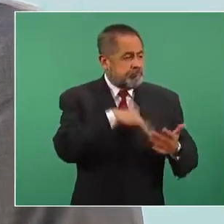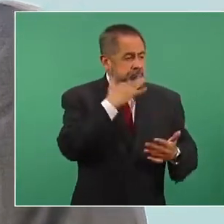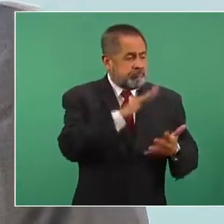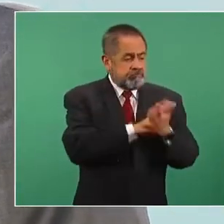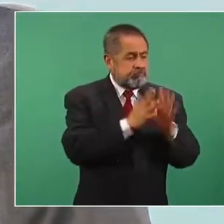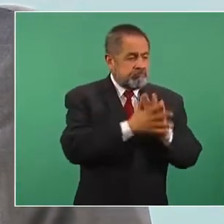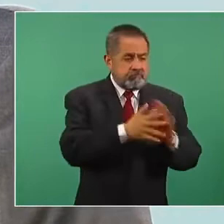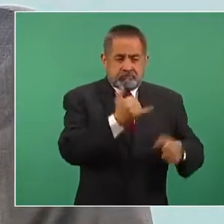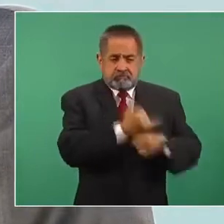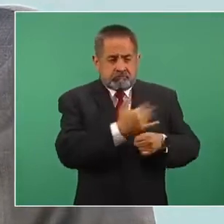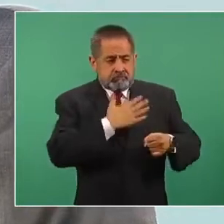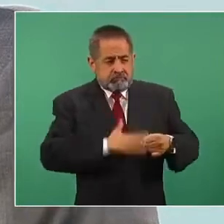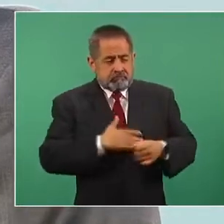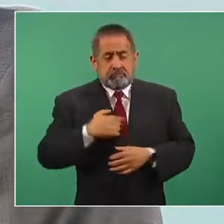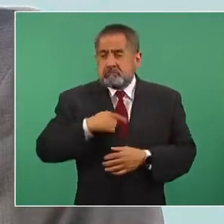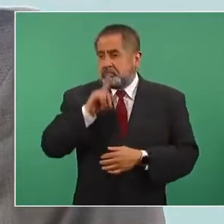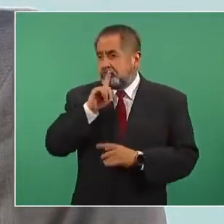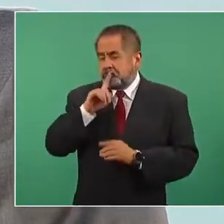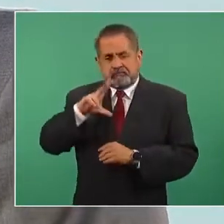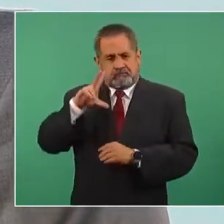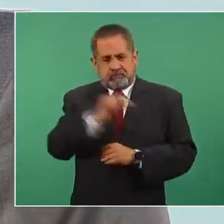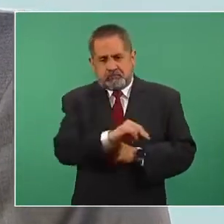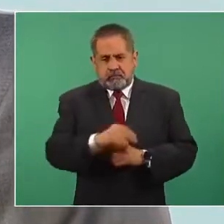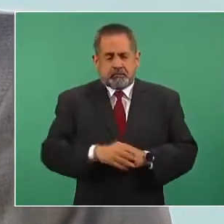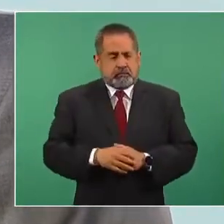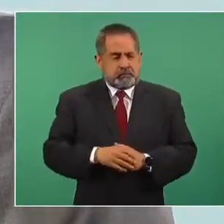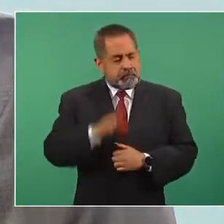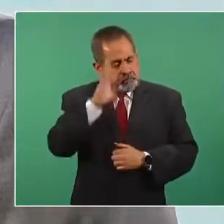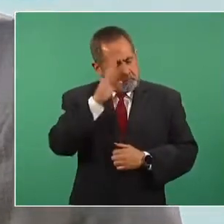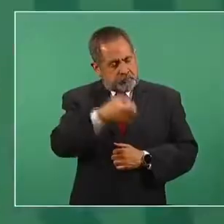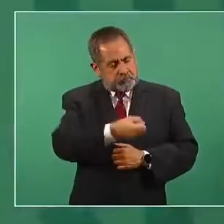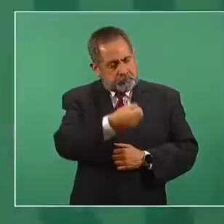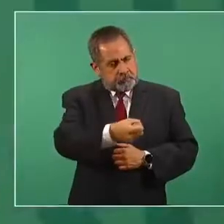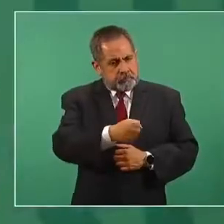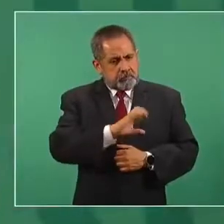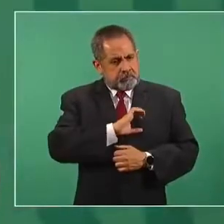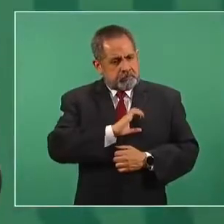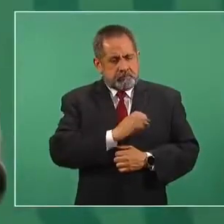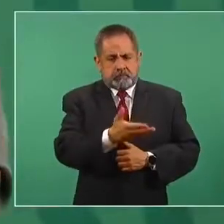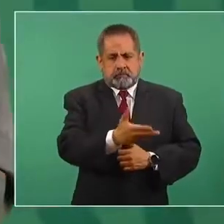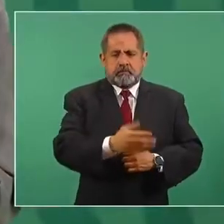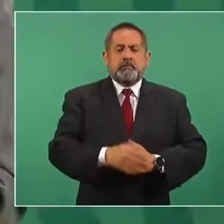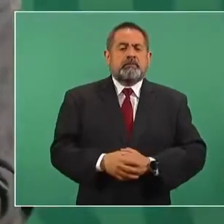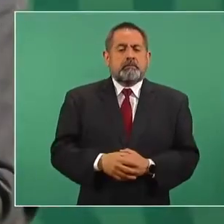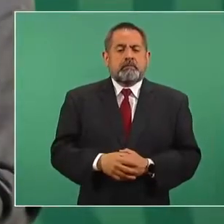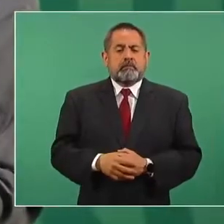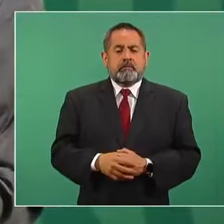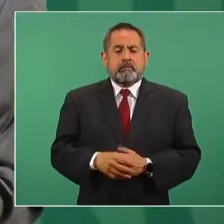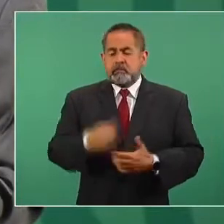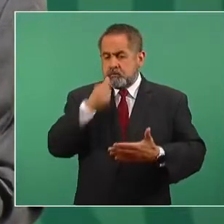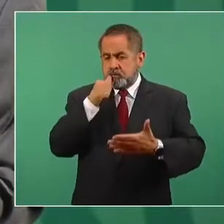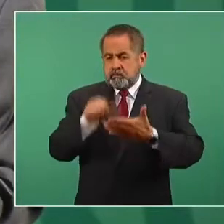y la injusticia. Con un saludo cordial. Esta carta